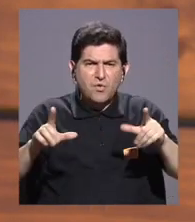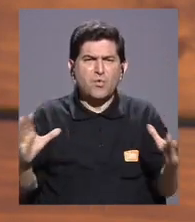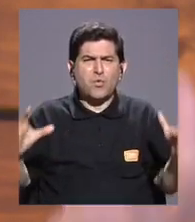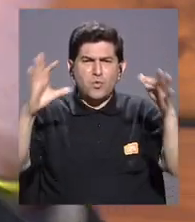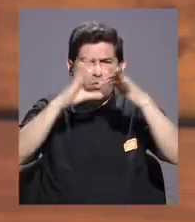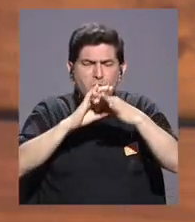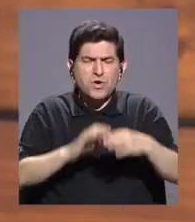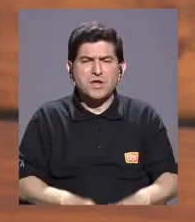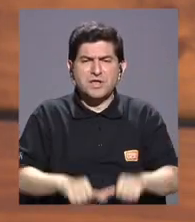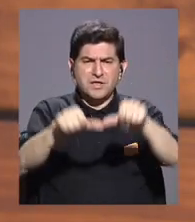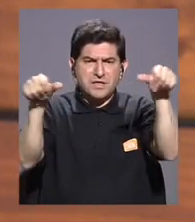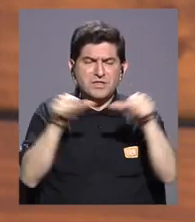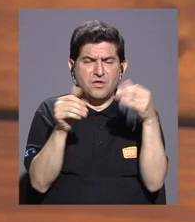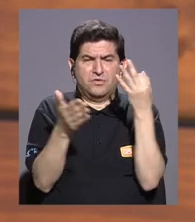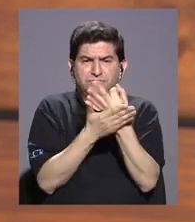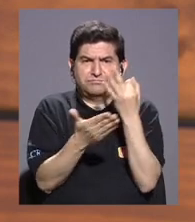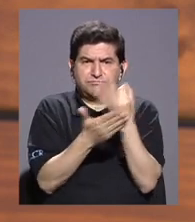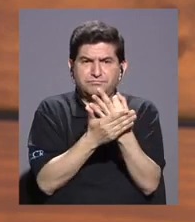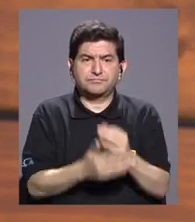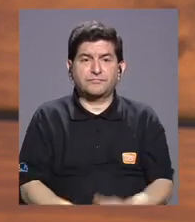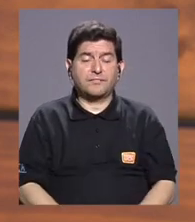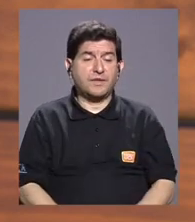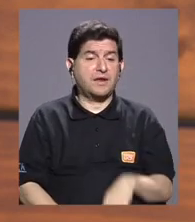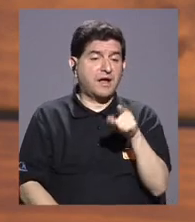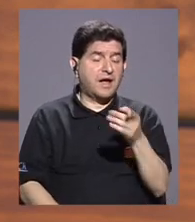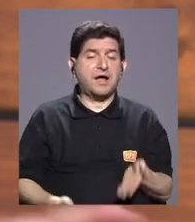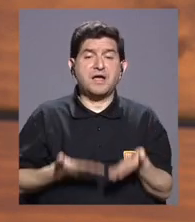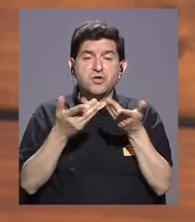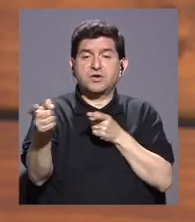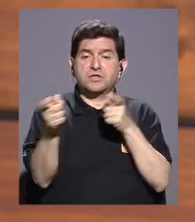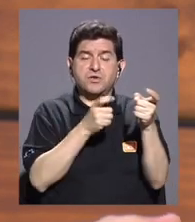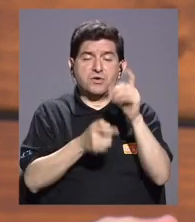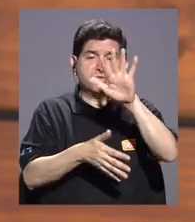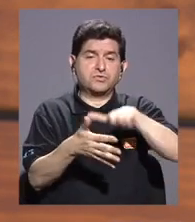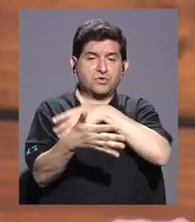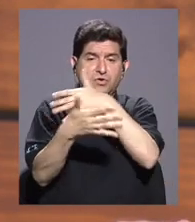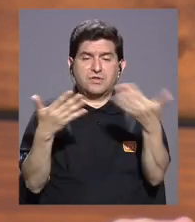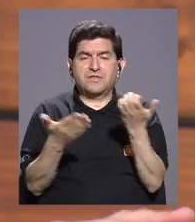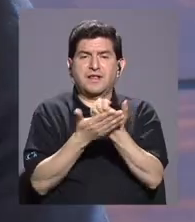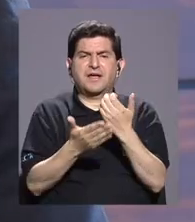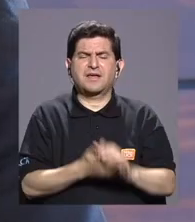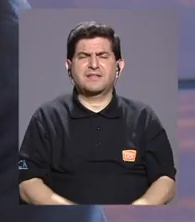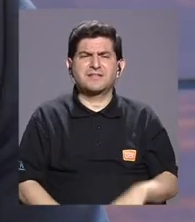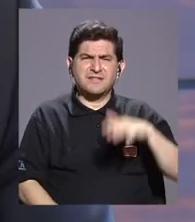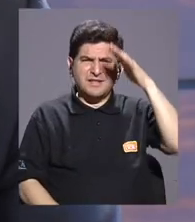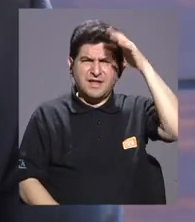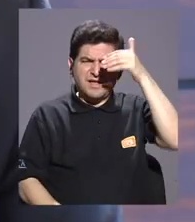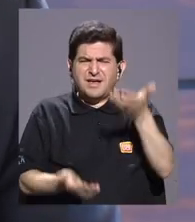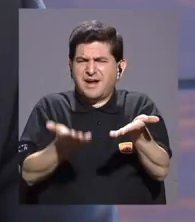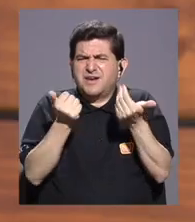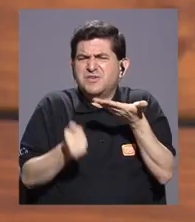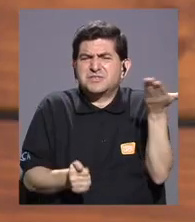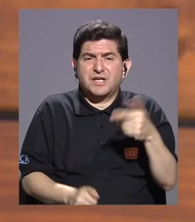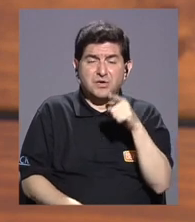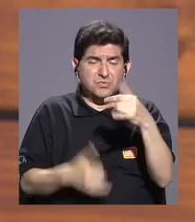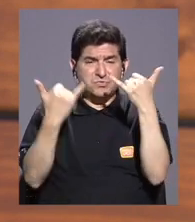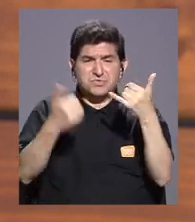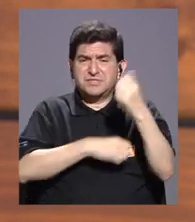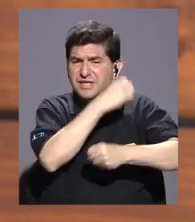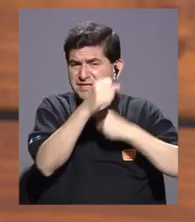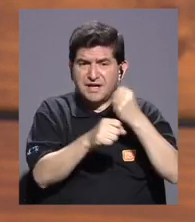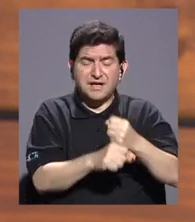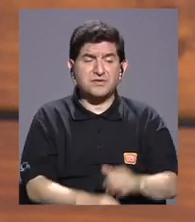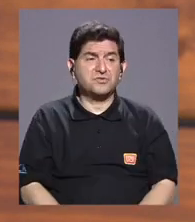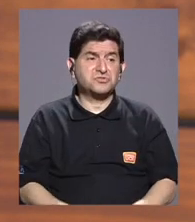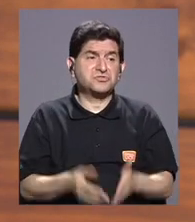muy vinculada al sector financiero. A este sector le cedió el control de la agenda económica. ¿Qué pretende Carlos con eso? Usted que ya tiene años de